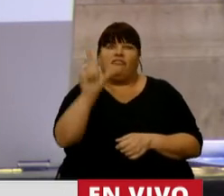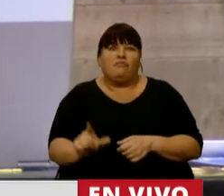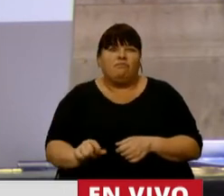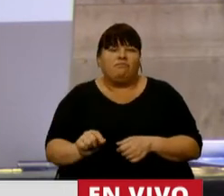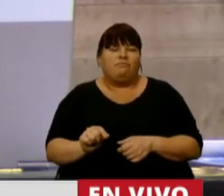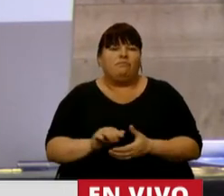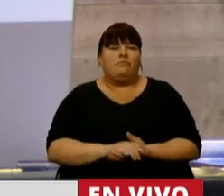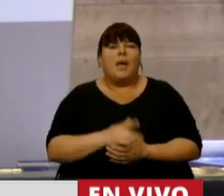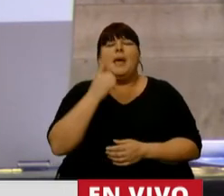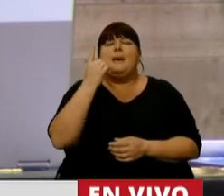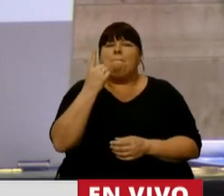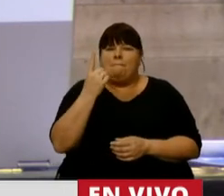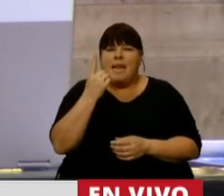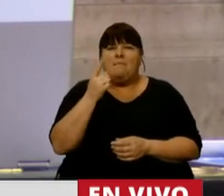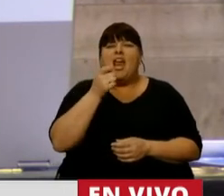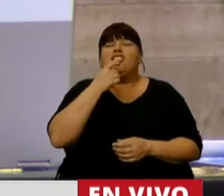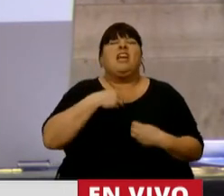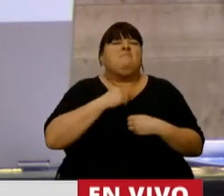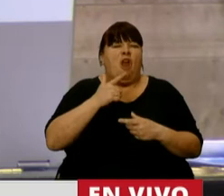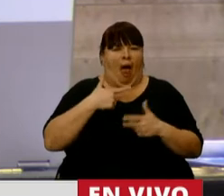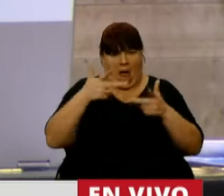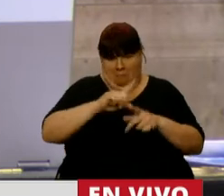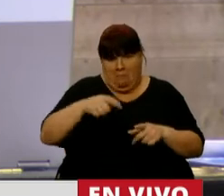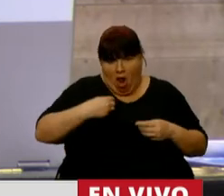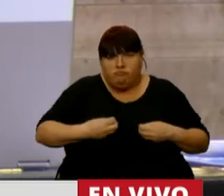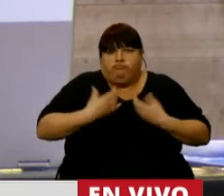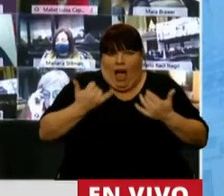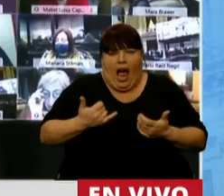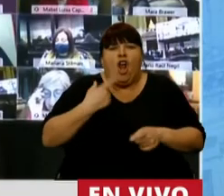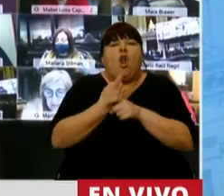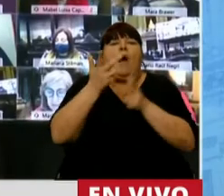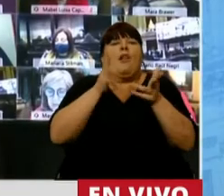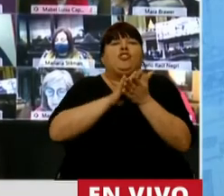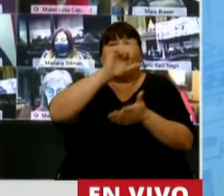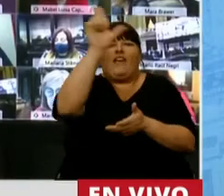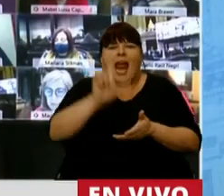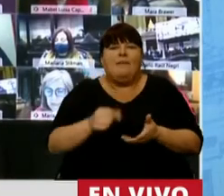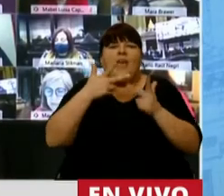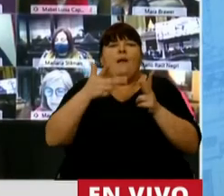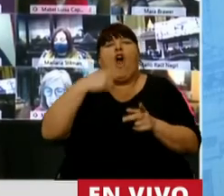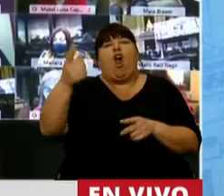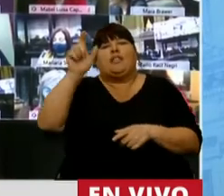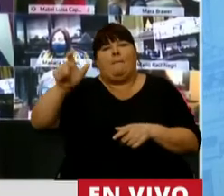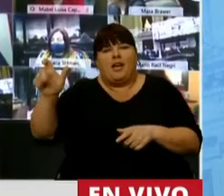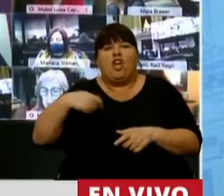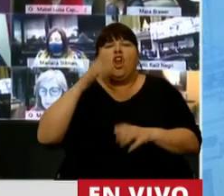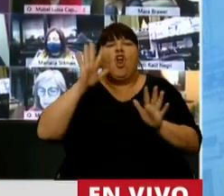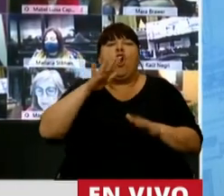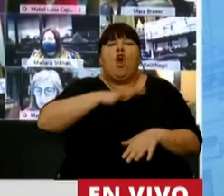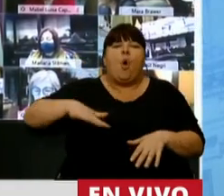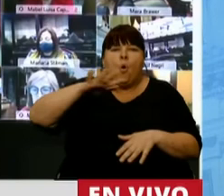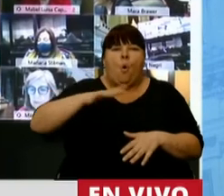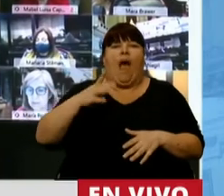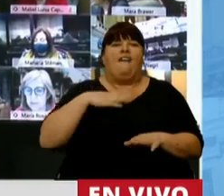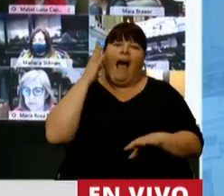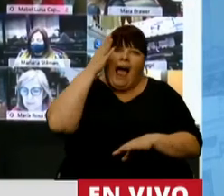que primero que si no lo sintiera no lo diría. No puedo hablar de federalismo si no hablo con el otro, si no conozco el territorio, si